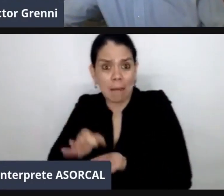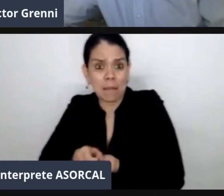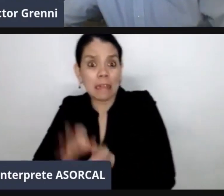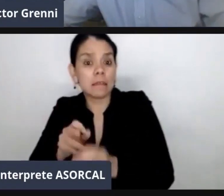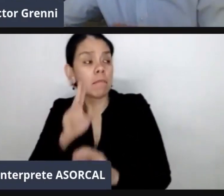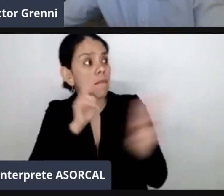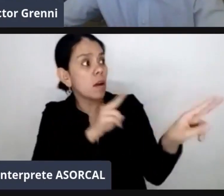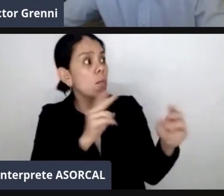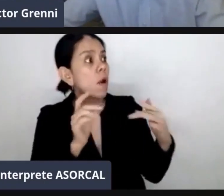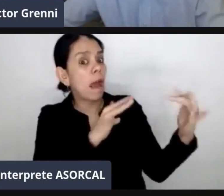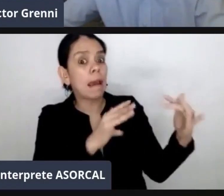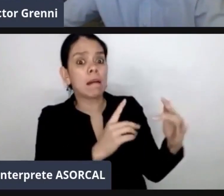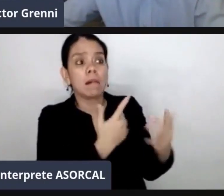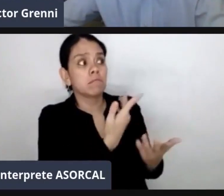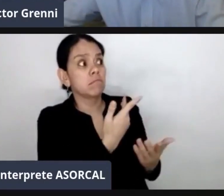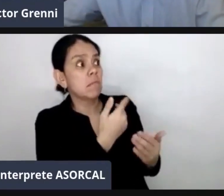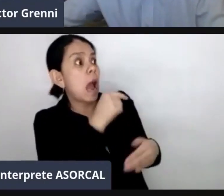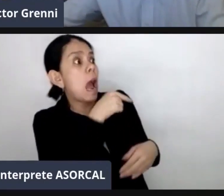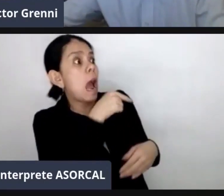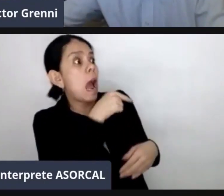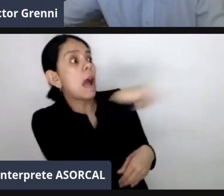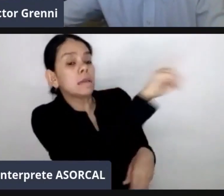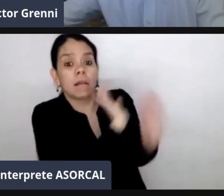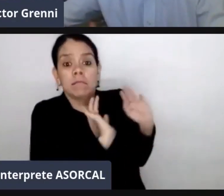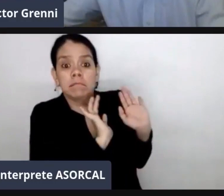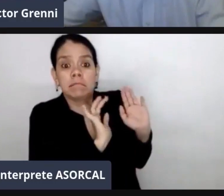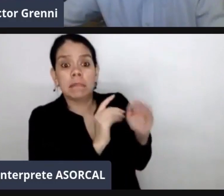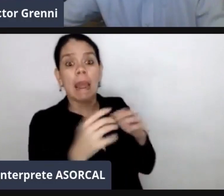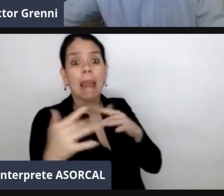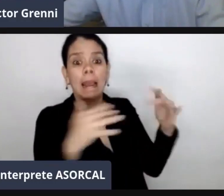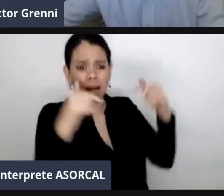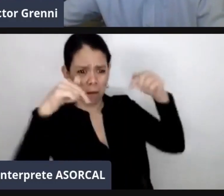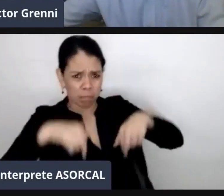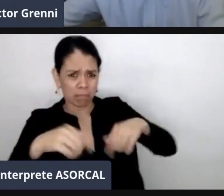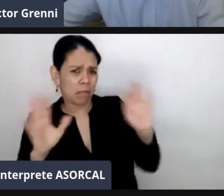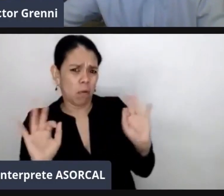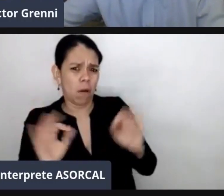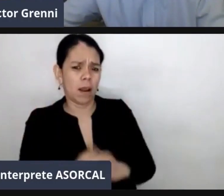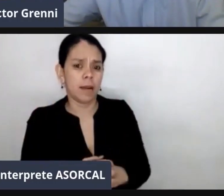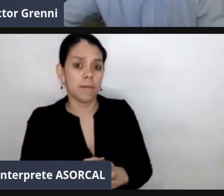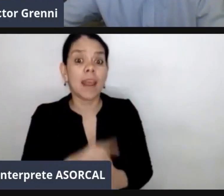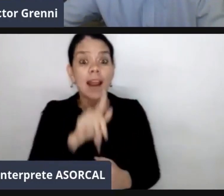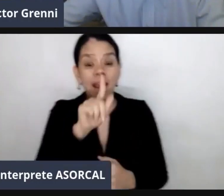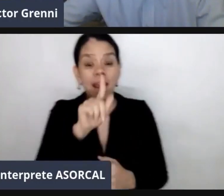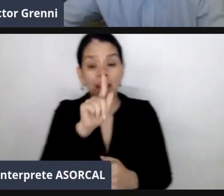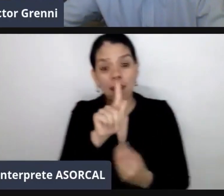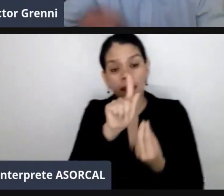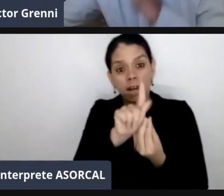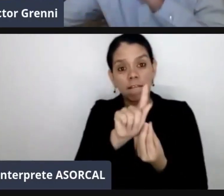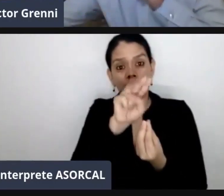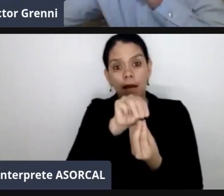1989, el FMLN, por medio de 2 ofensivas, logró llevar la